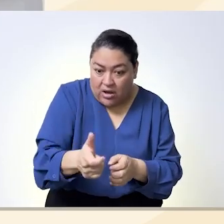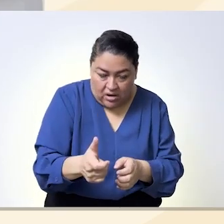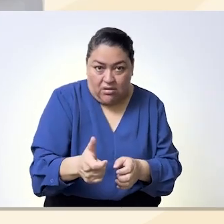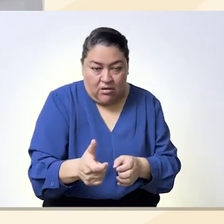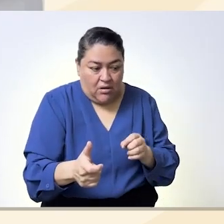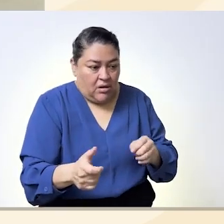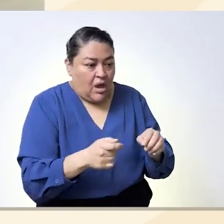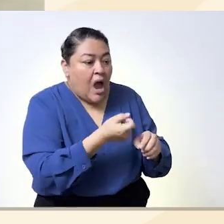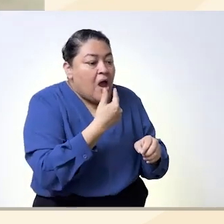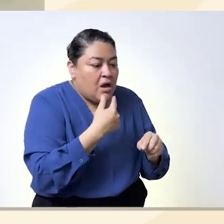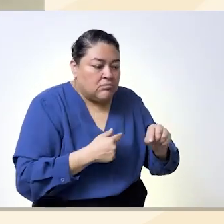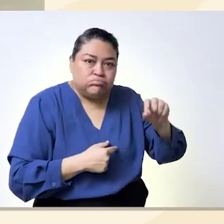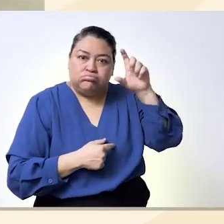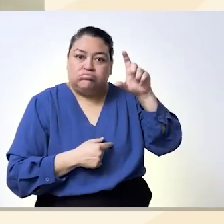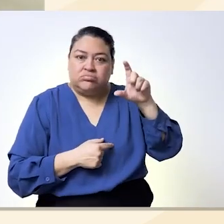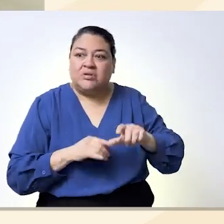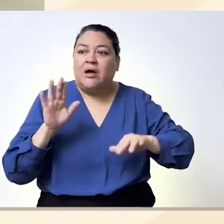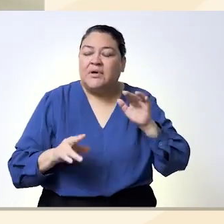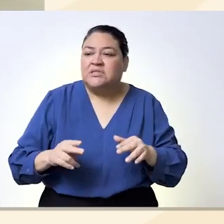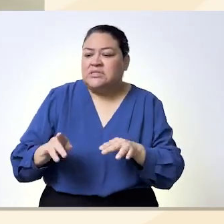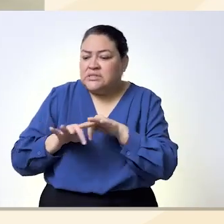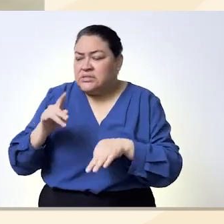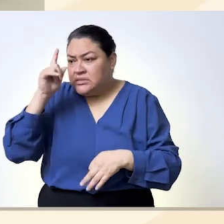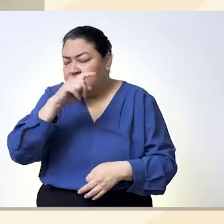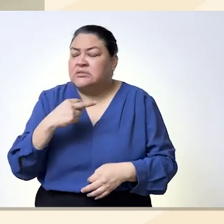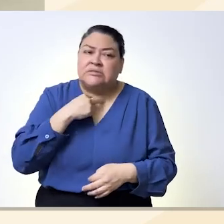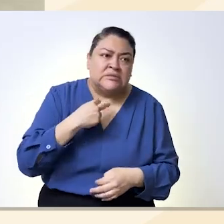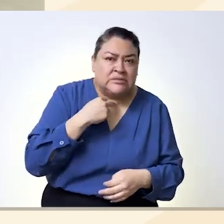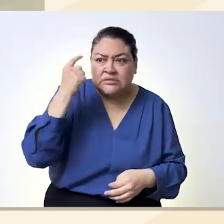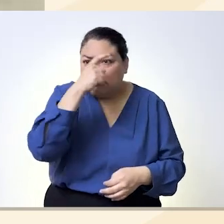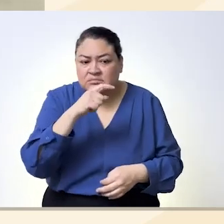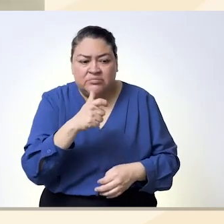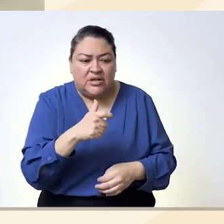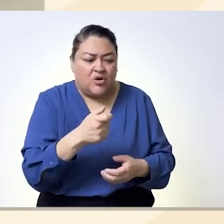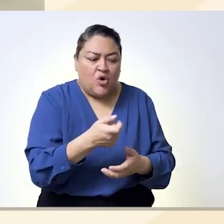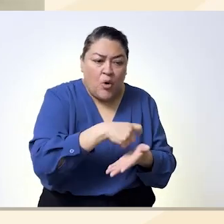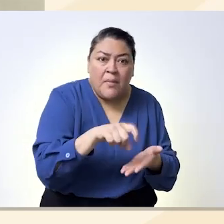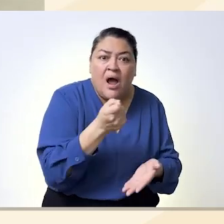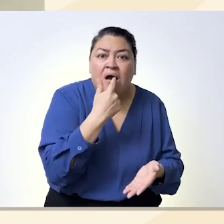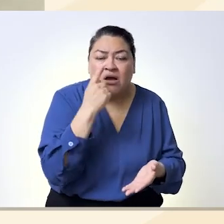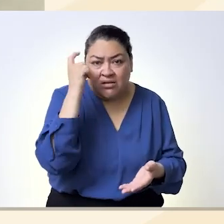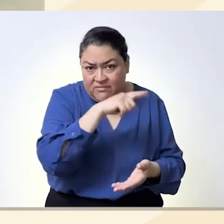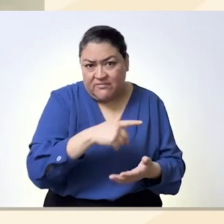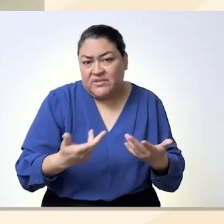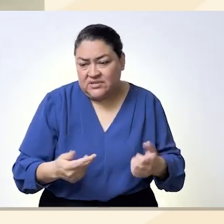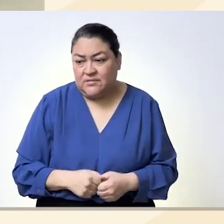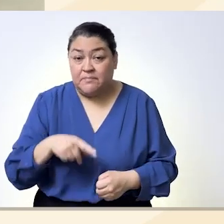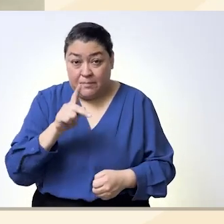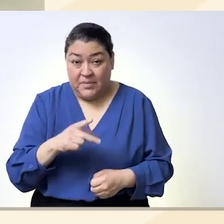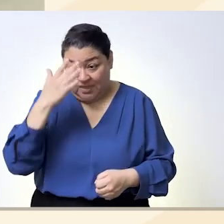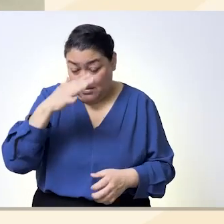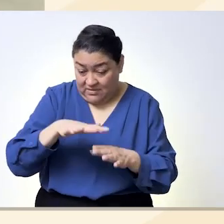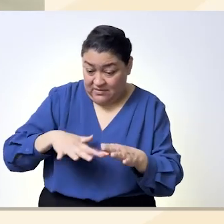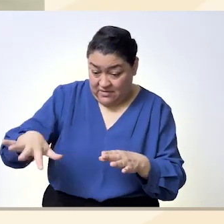tener un movimiento así per se, que, o al menos que yo haya identificado como en contra activa de las personas neurodivergentes, creo que los